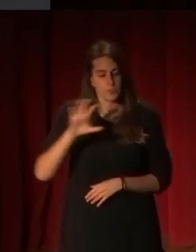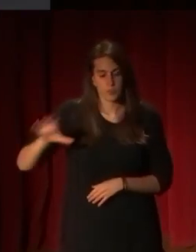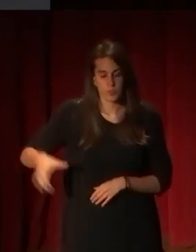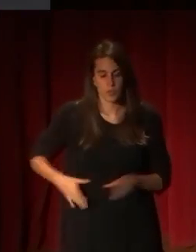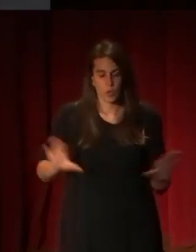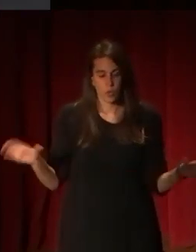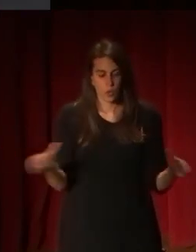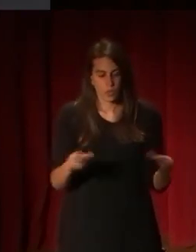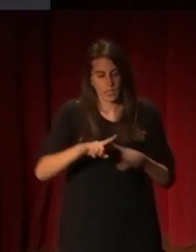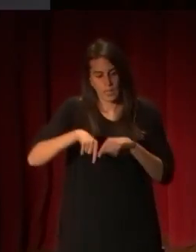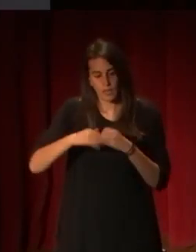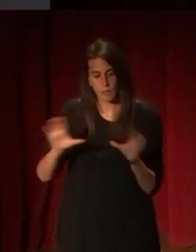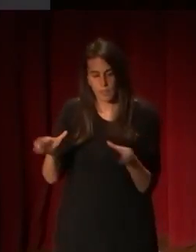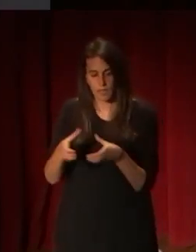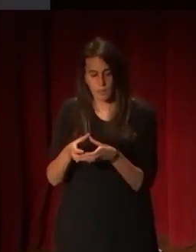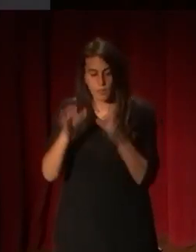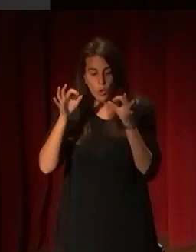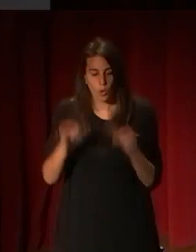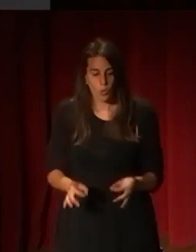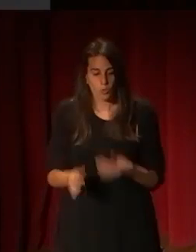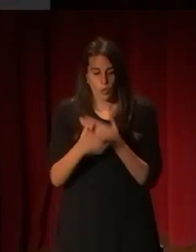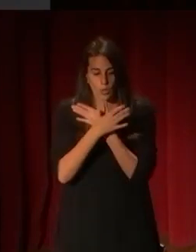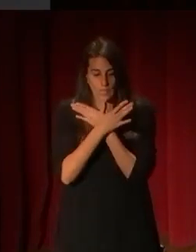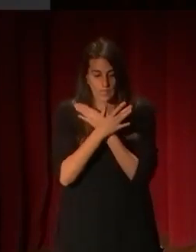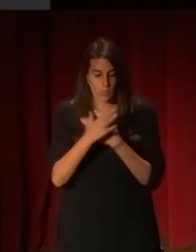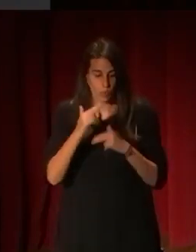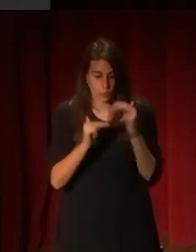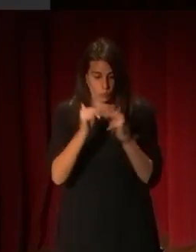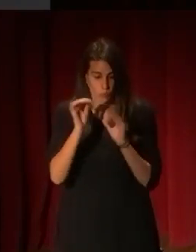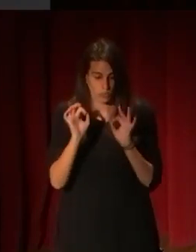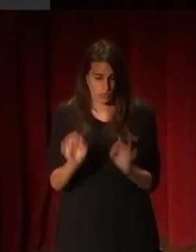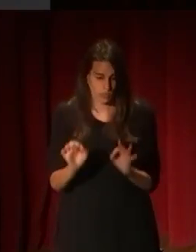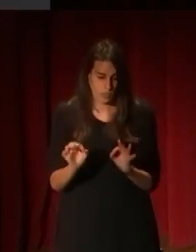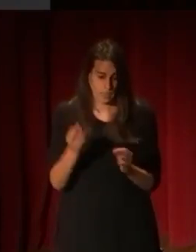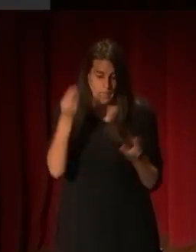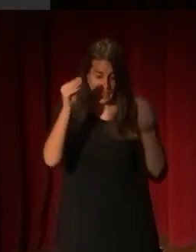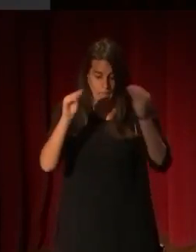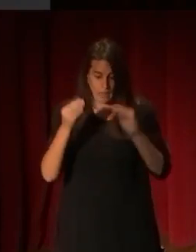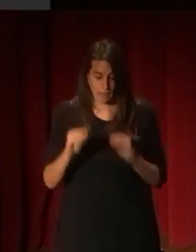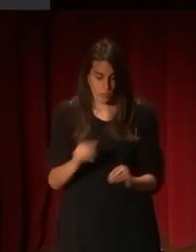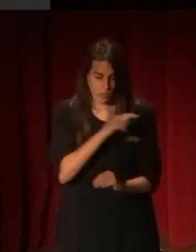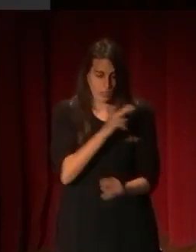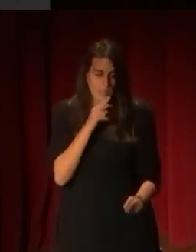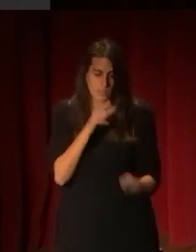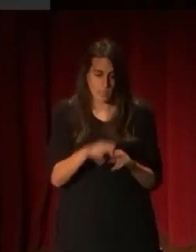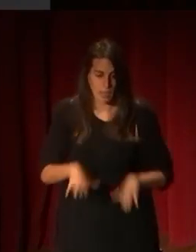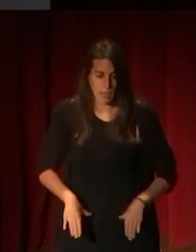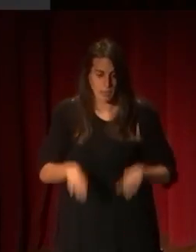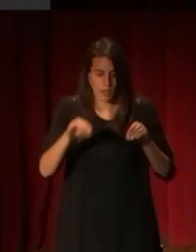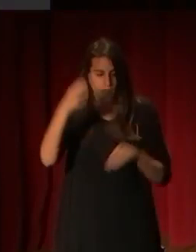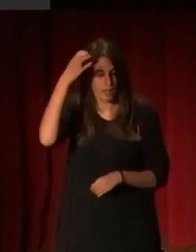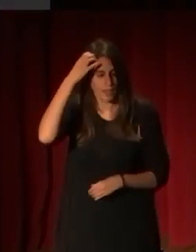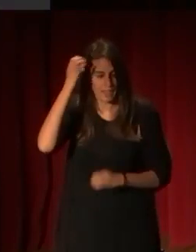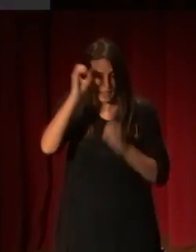y de la familia real cuando se construye el buen retiro en la decoración de este que se denominó palacio del rey planeta